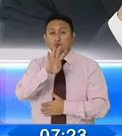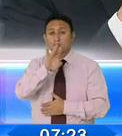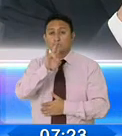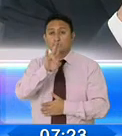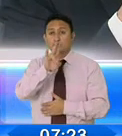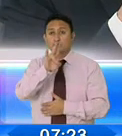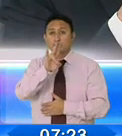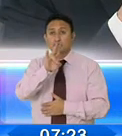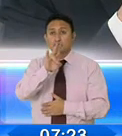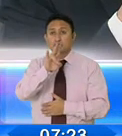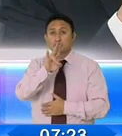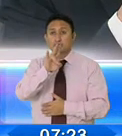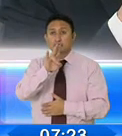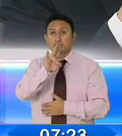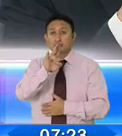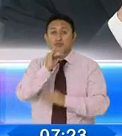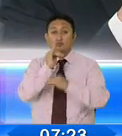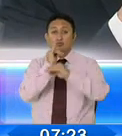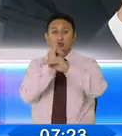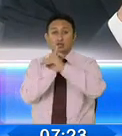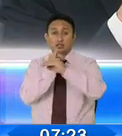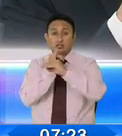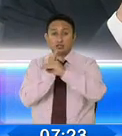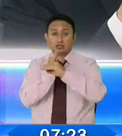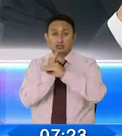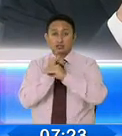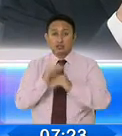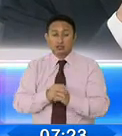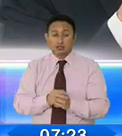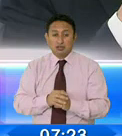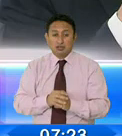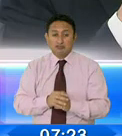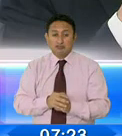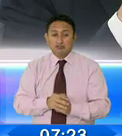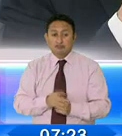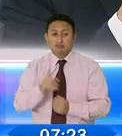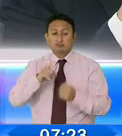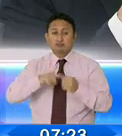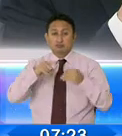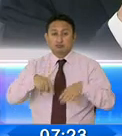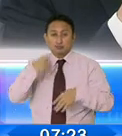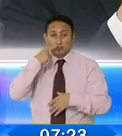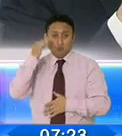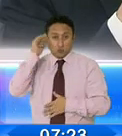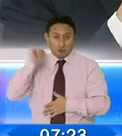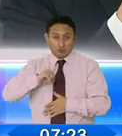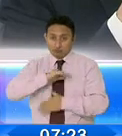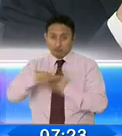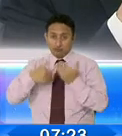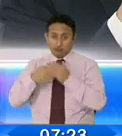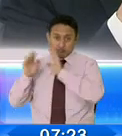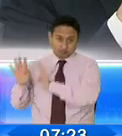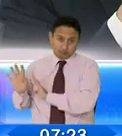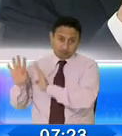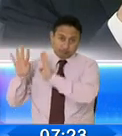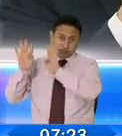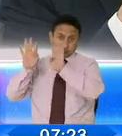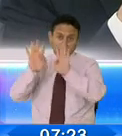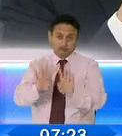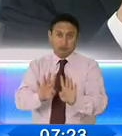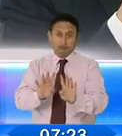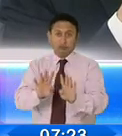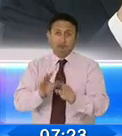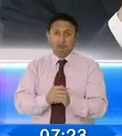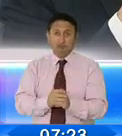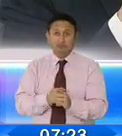247 templos, iglesias, donde las quiteñas y los quiteños acudimos con esta